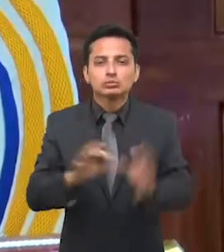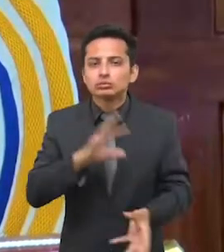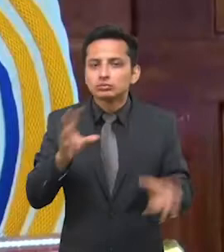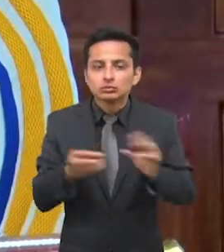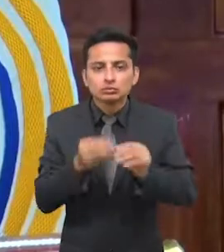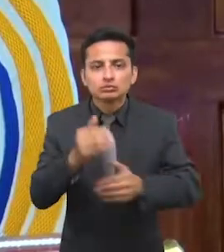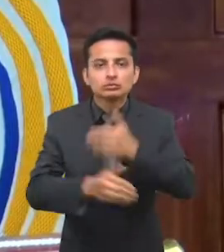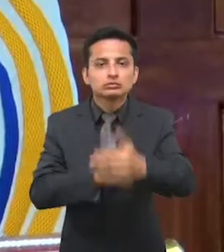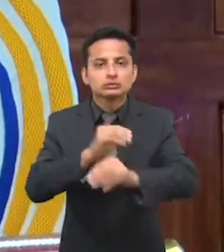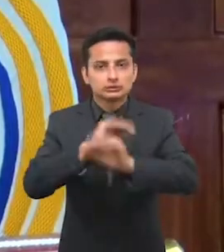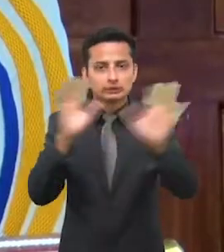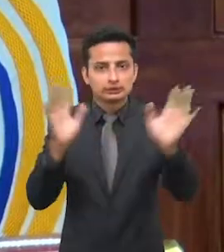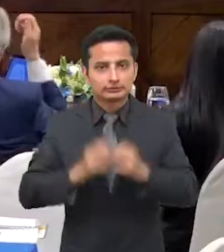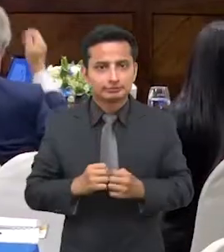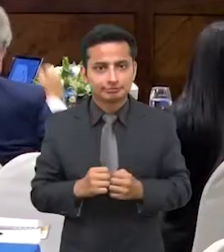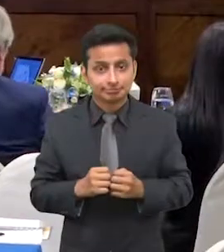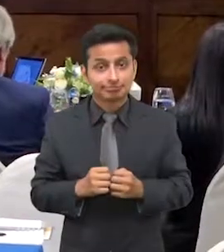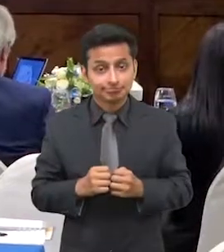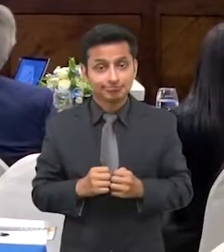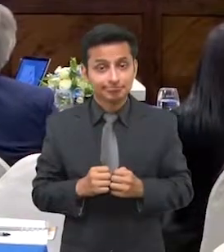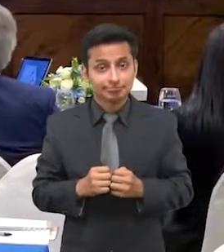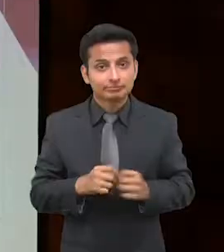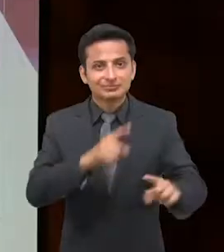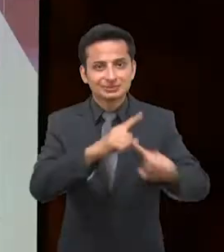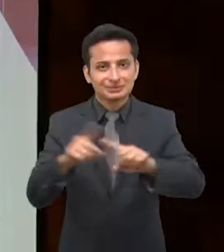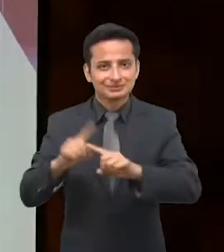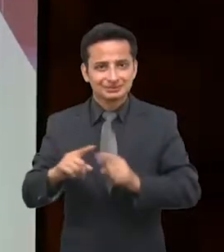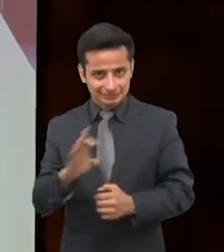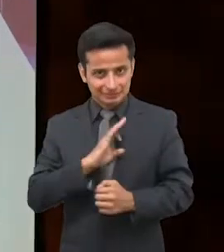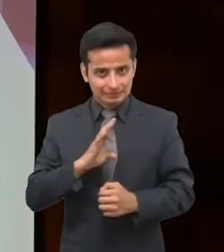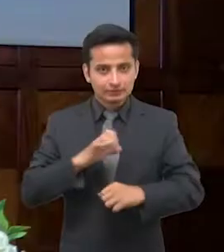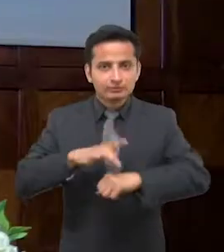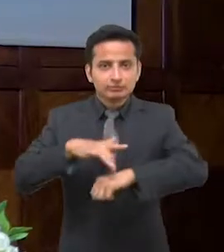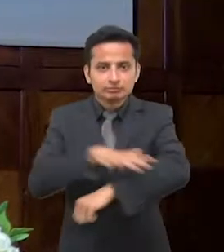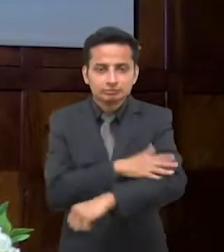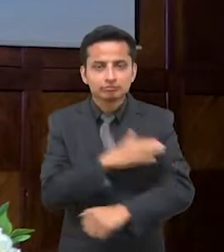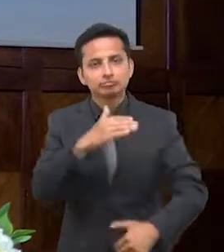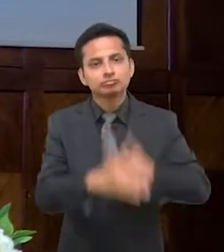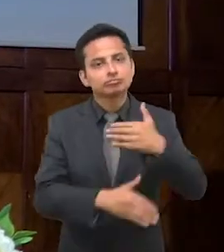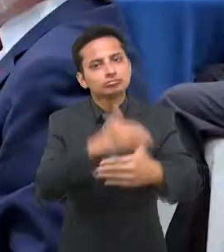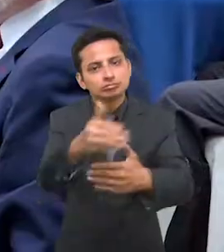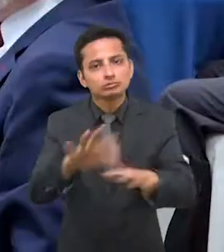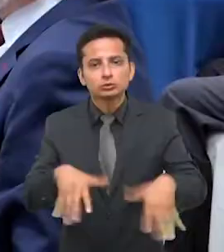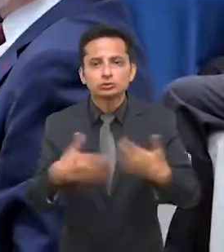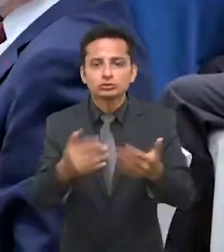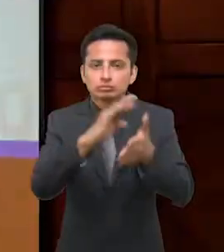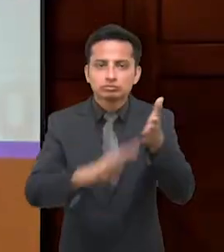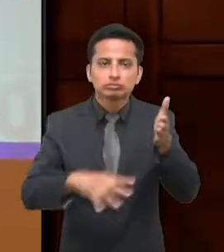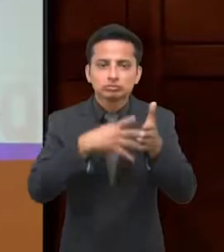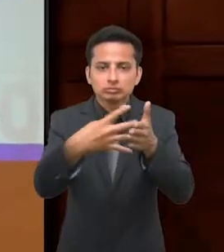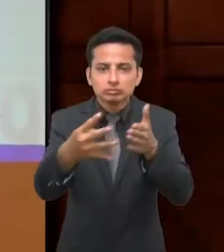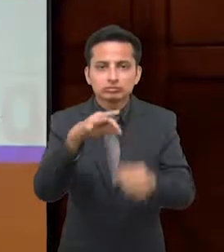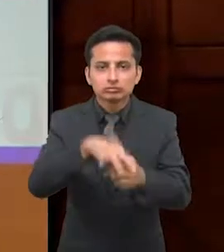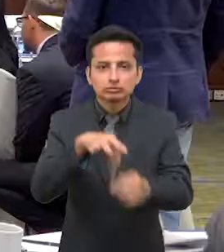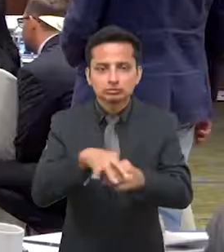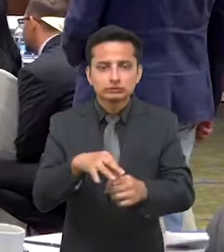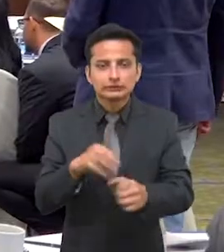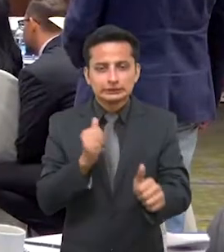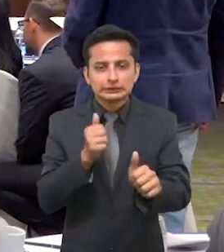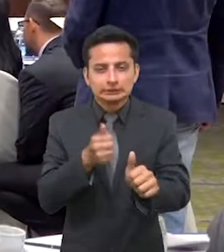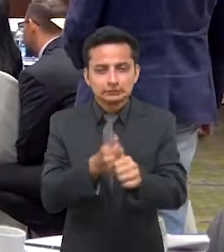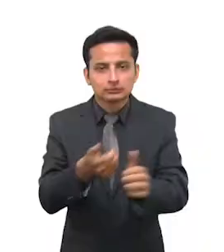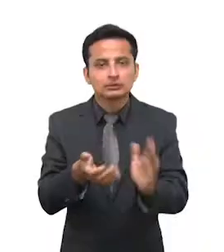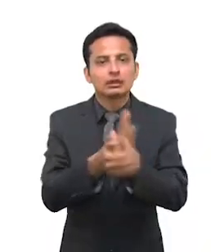garantizarán el proceso transparente. En este espacio, las áreas técnicas socializaron el avance y ejecución del cronograma electoral regresivo,